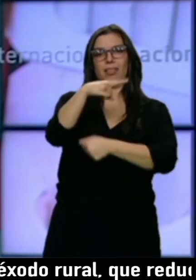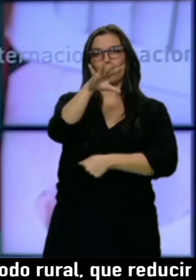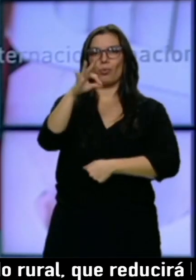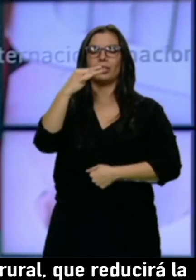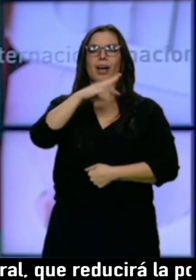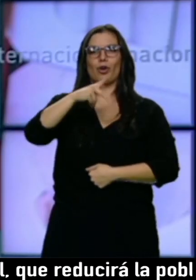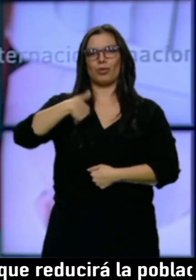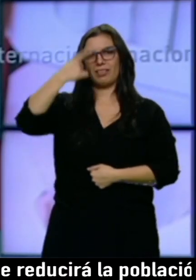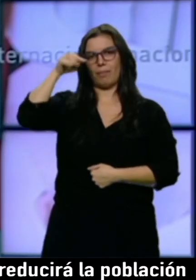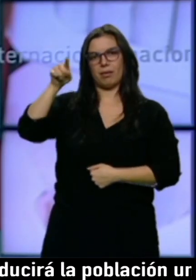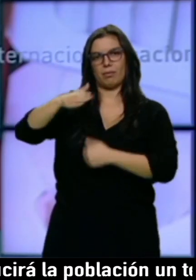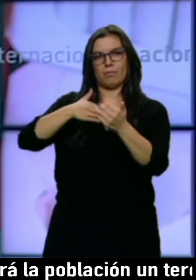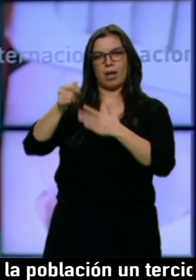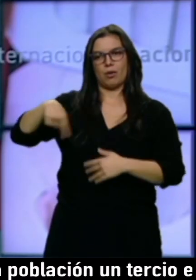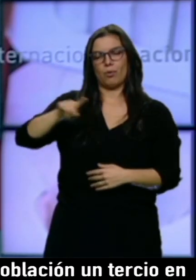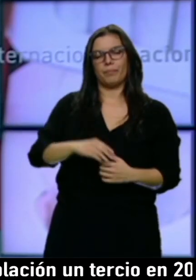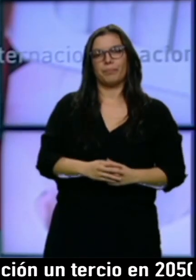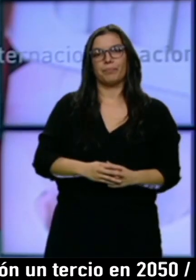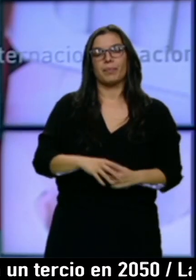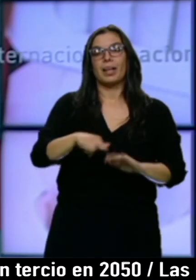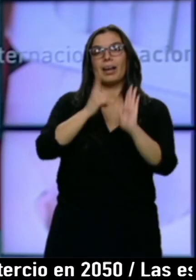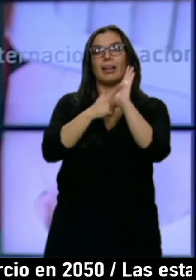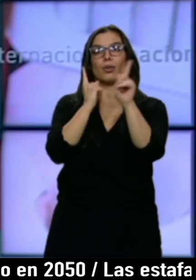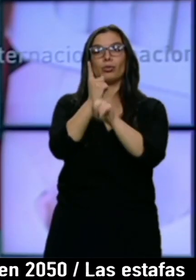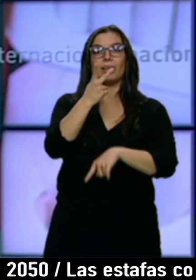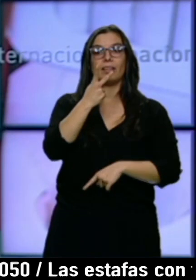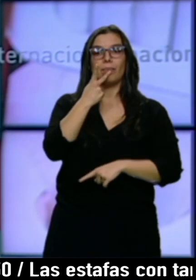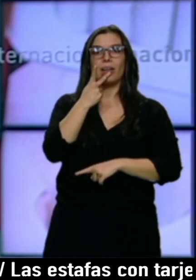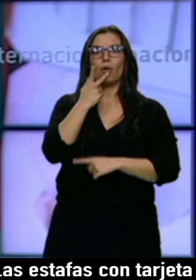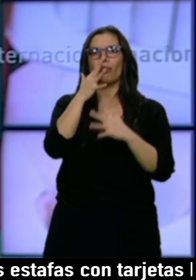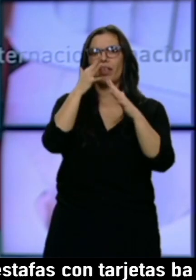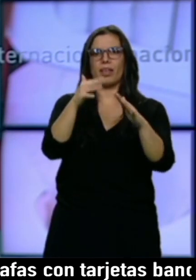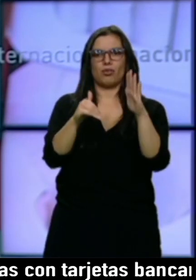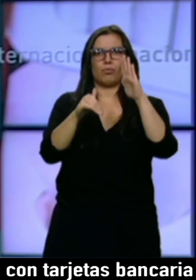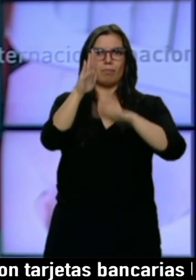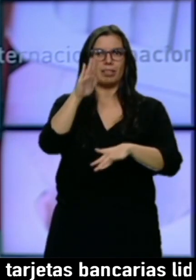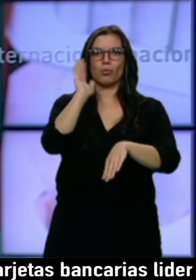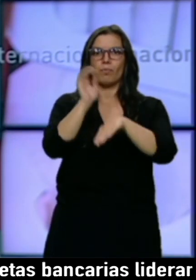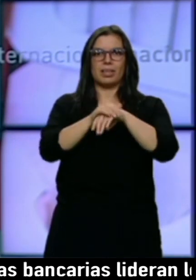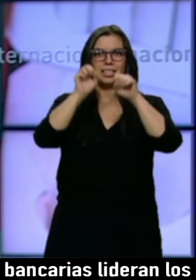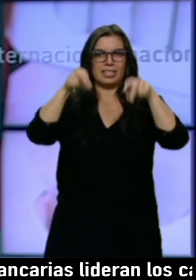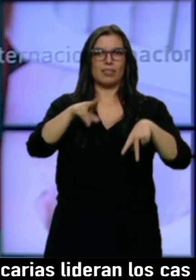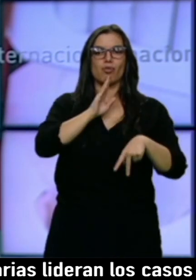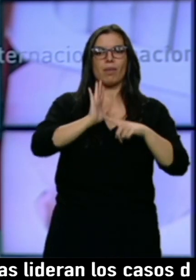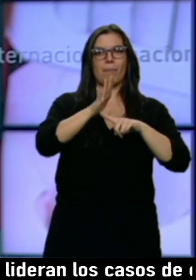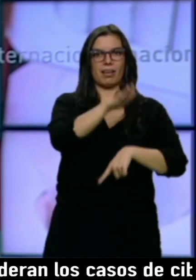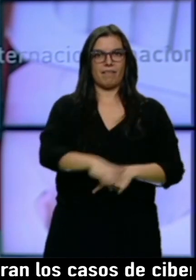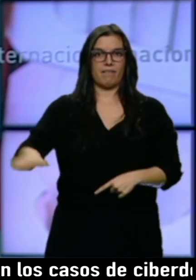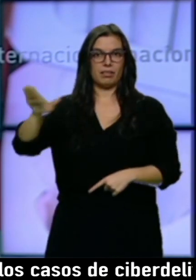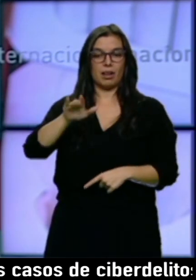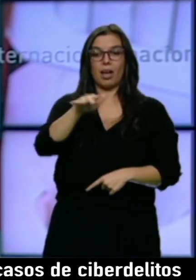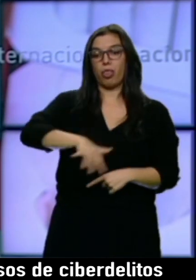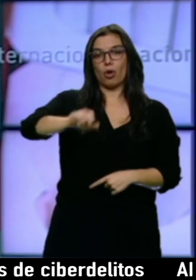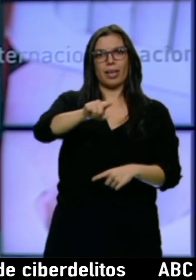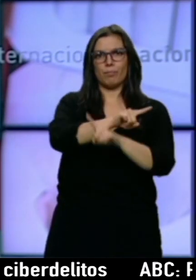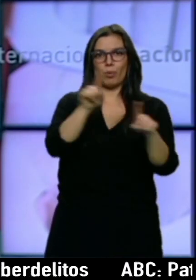Más de 10 años lleva incumpliéndose la ley antitabaco en muchos parques infantiles. En esos espacios está prohibido fumar, pero hasta ahora no